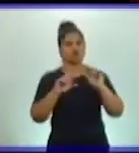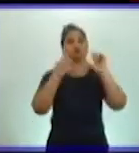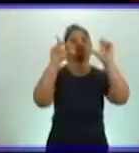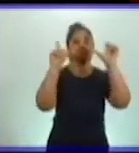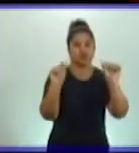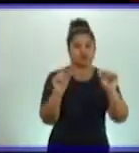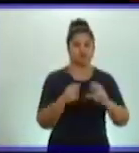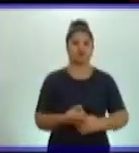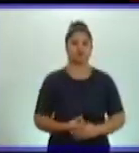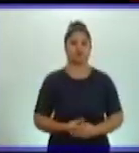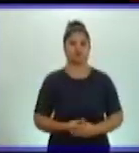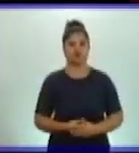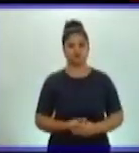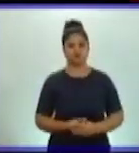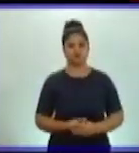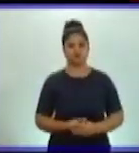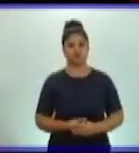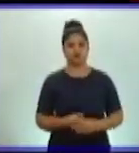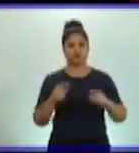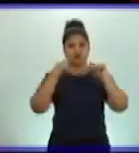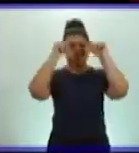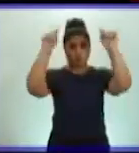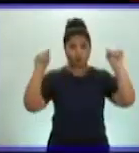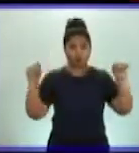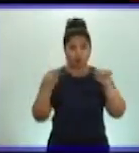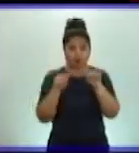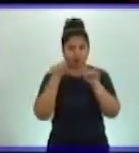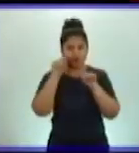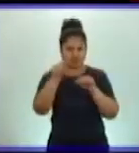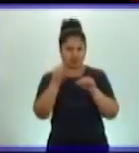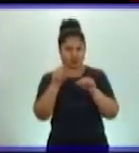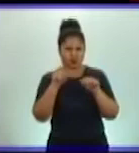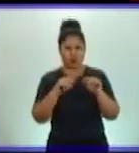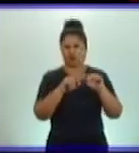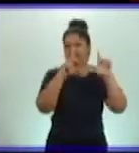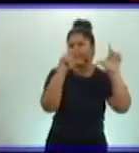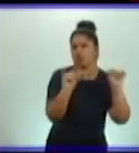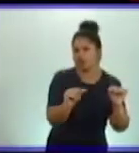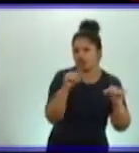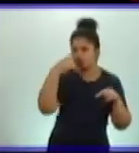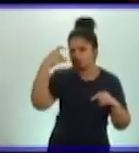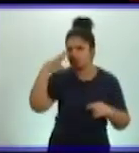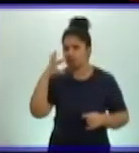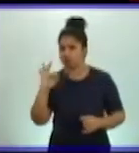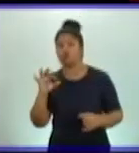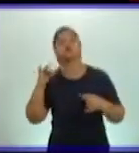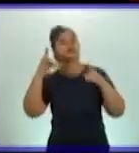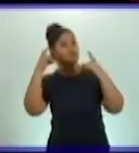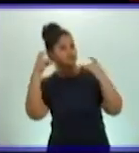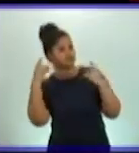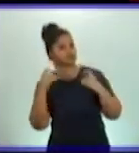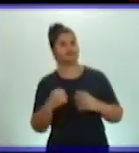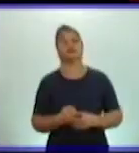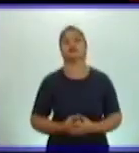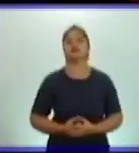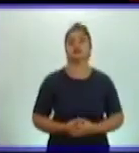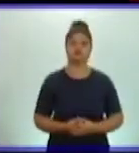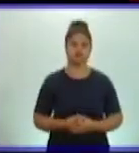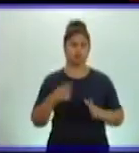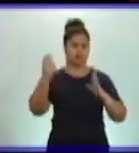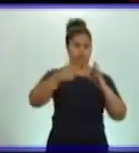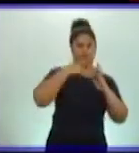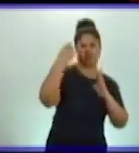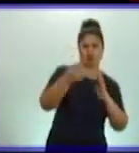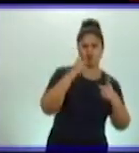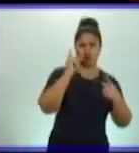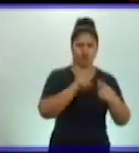sí. Un cuadro es un texto, sí. Una película, un ballet, todo lo que nos da información es un texto, porque es una